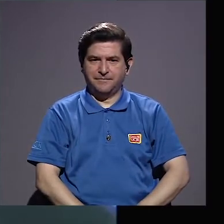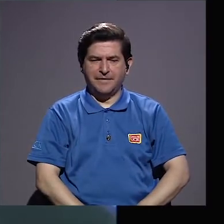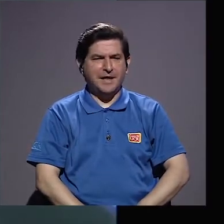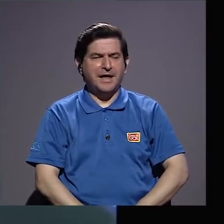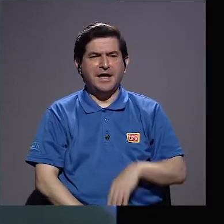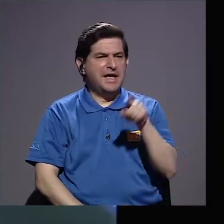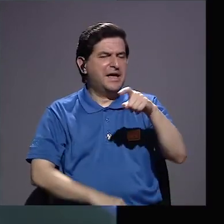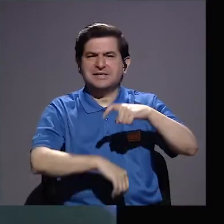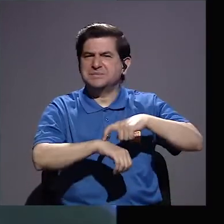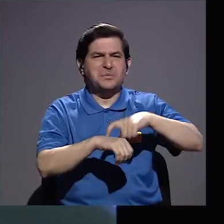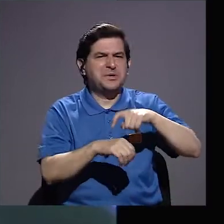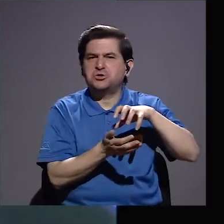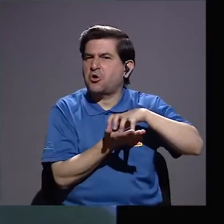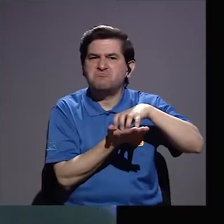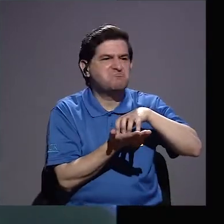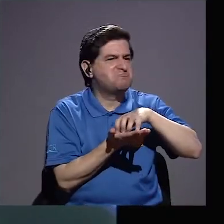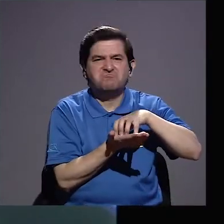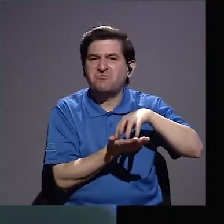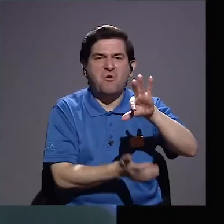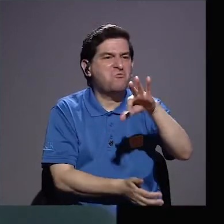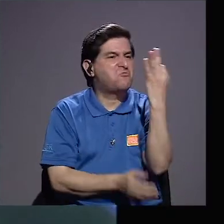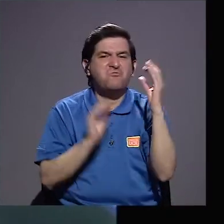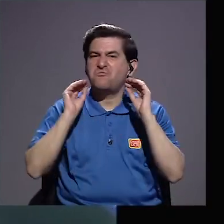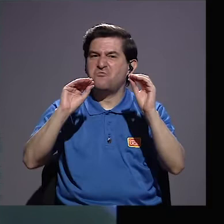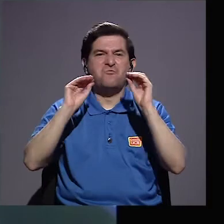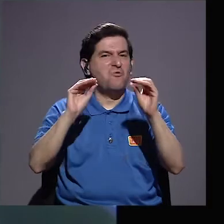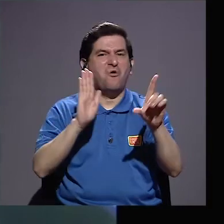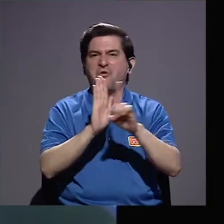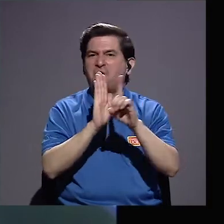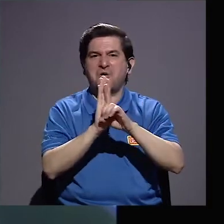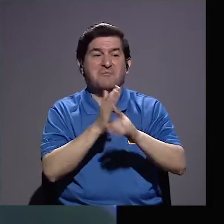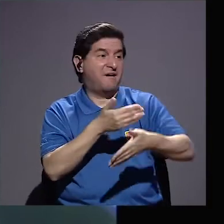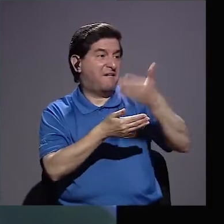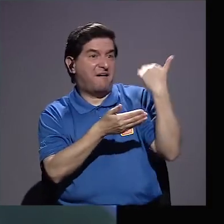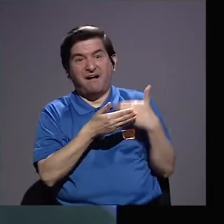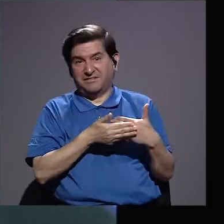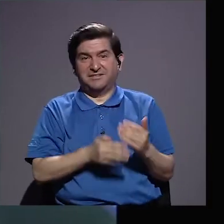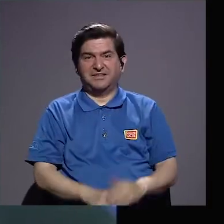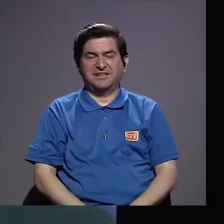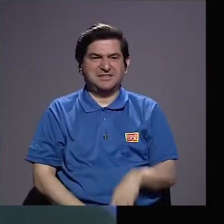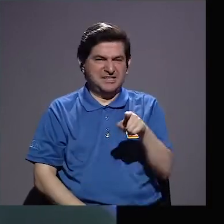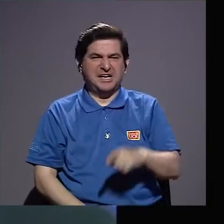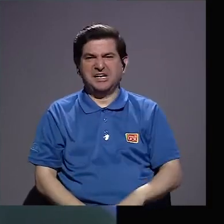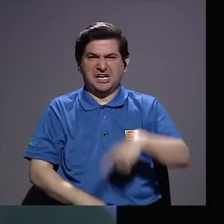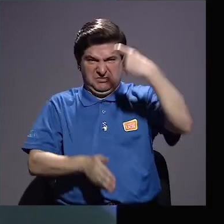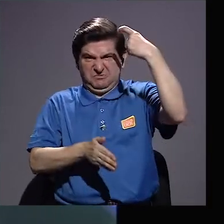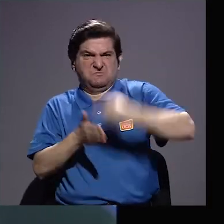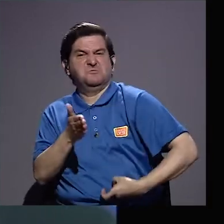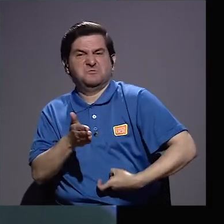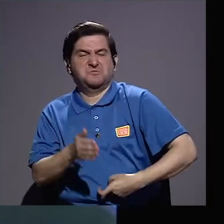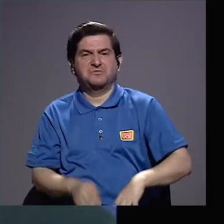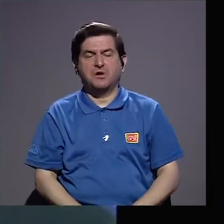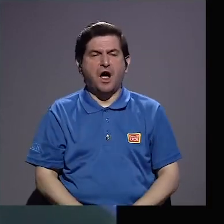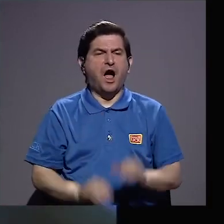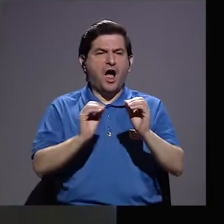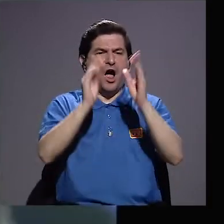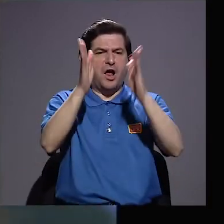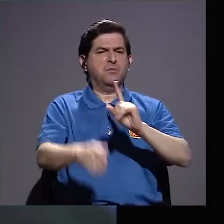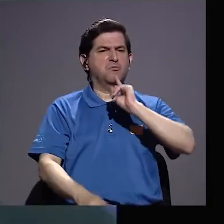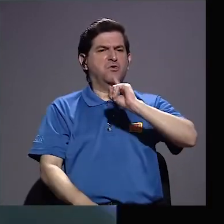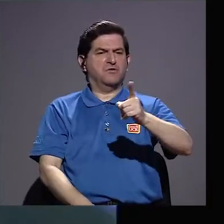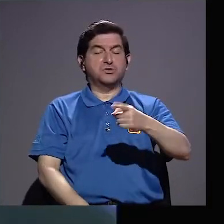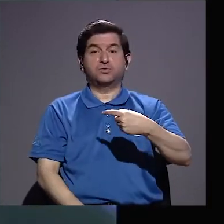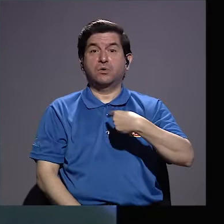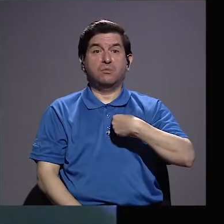Bueno, no sé, es que no se cuestionaba ni la forma de enseñar derecho en aquella época era como muy autoritaria, ¿verdad? Esto es lo que